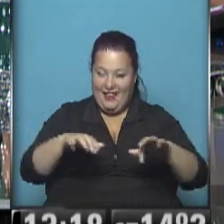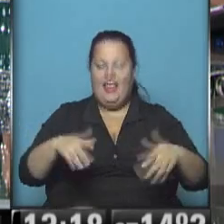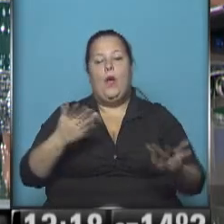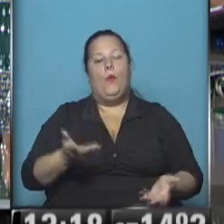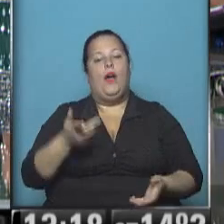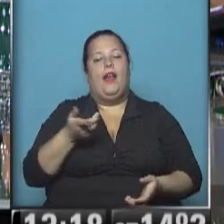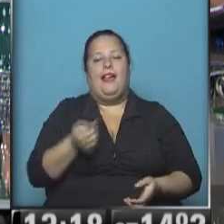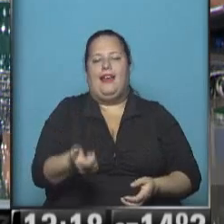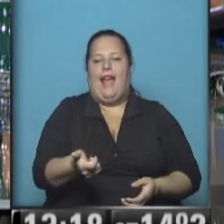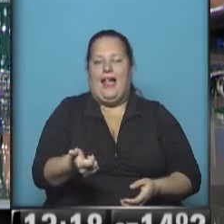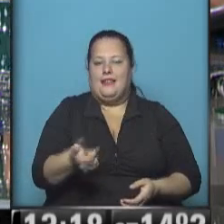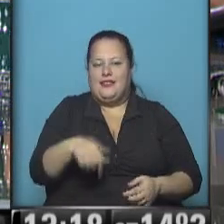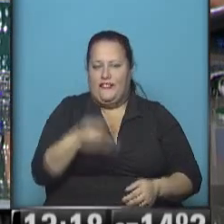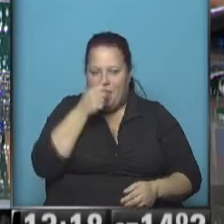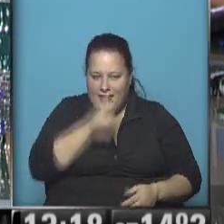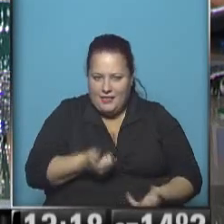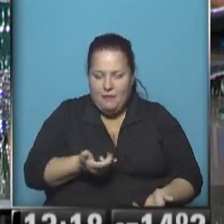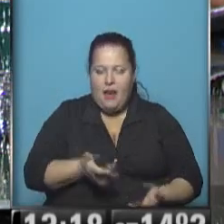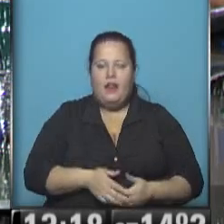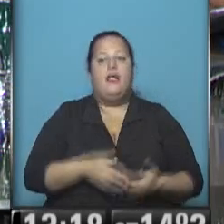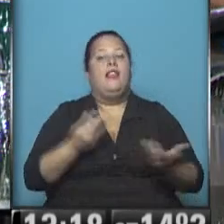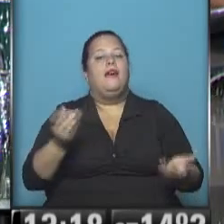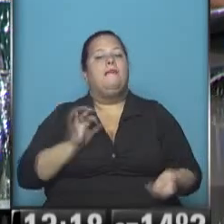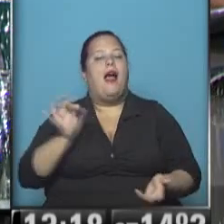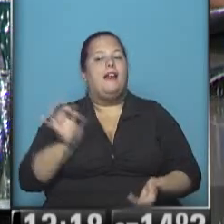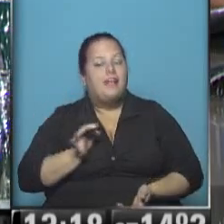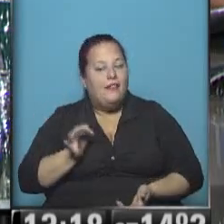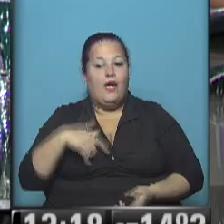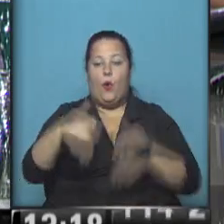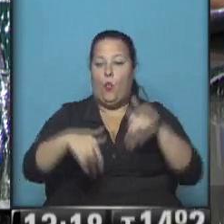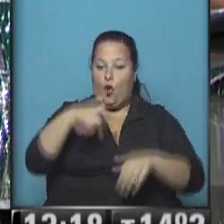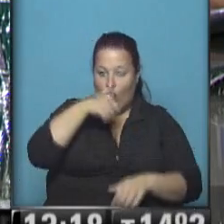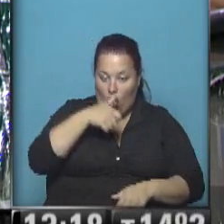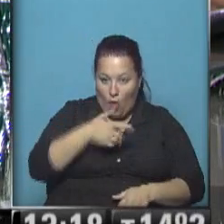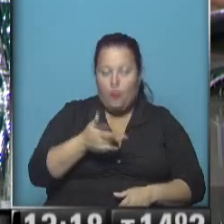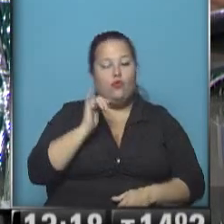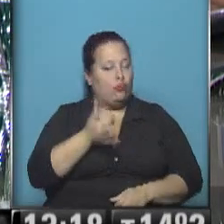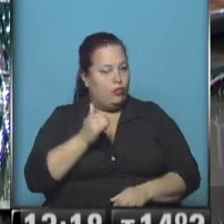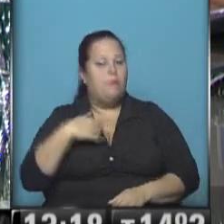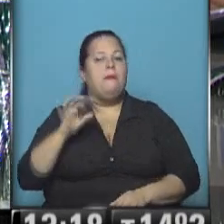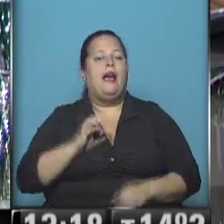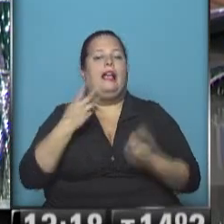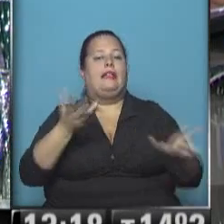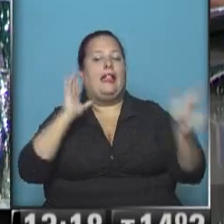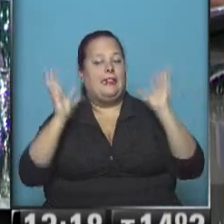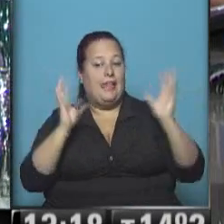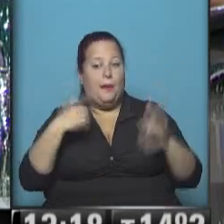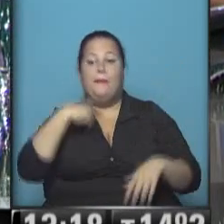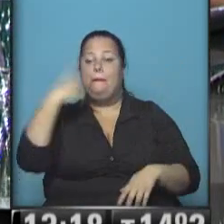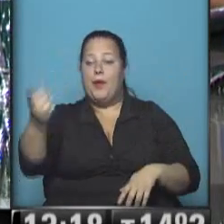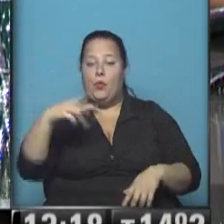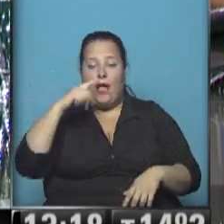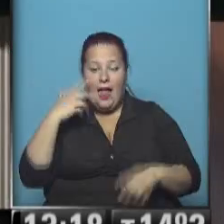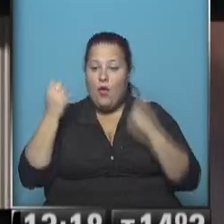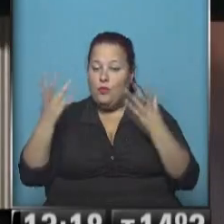Bueno, estamos casi arrancando el fin de semana. Y queremos con elecciones saber. El domingo también. Sí, señor. Y queremos saber qué va a pasar con el tiempo. Vamos a preguntarle a Nadia.